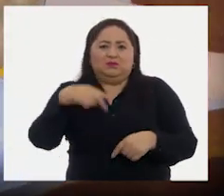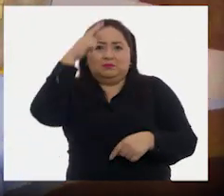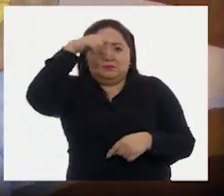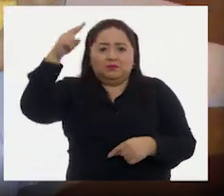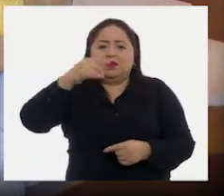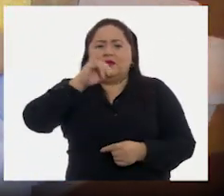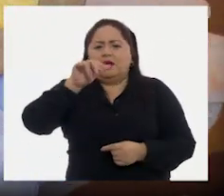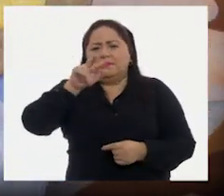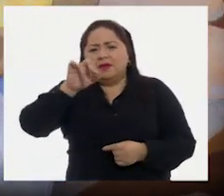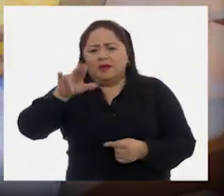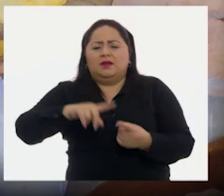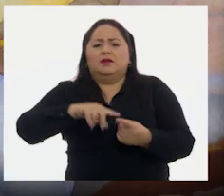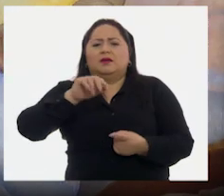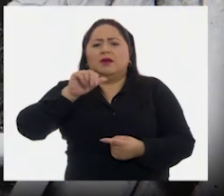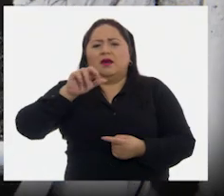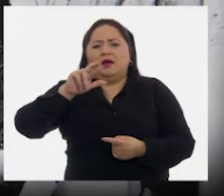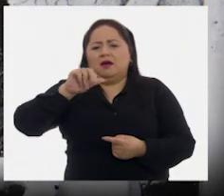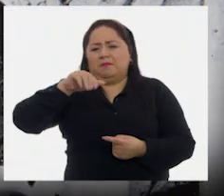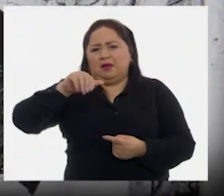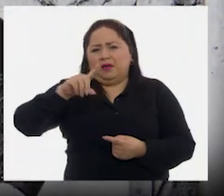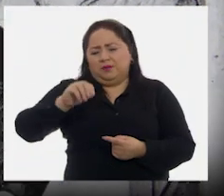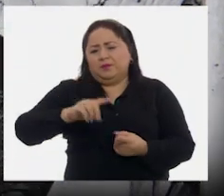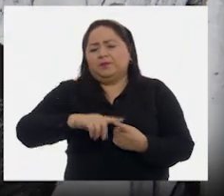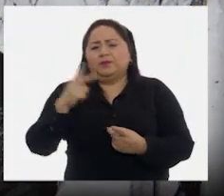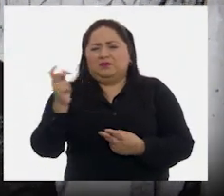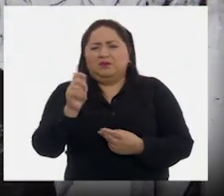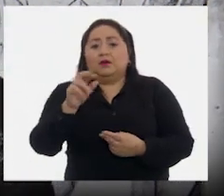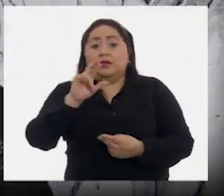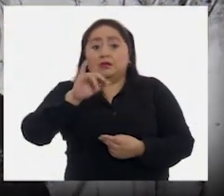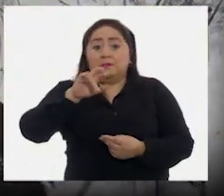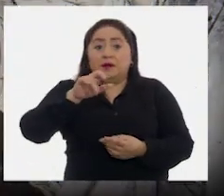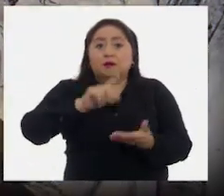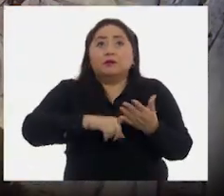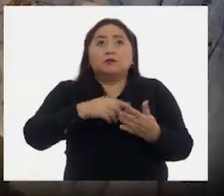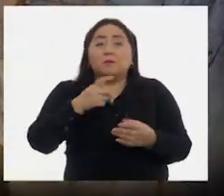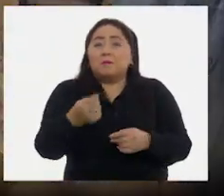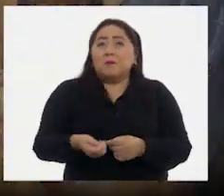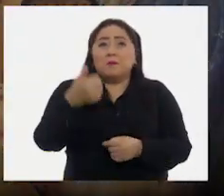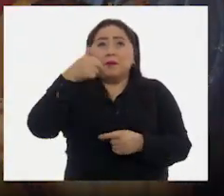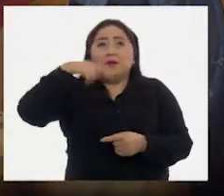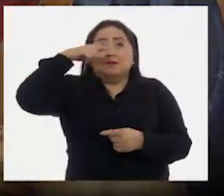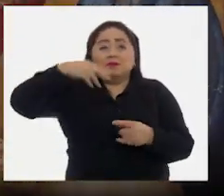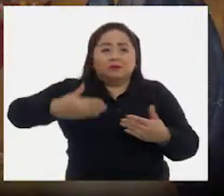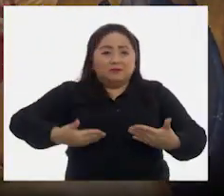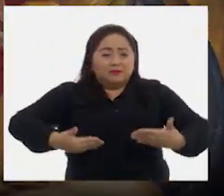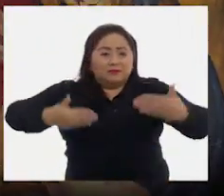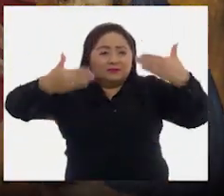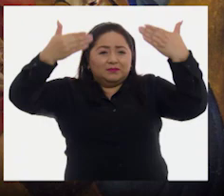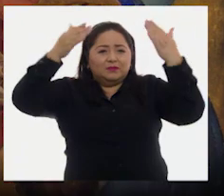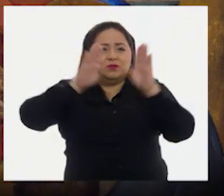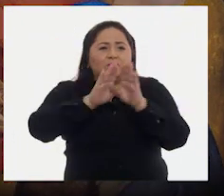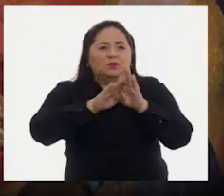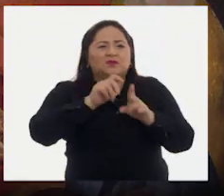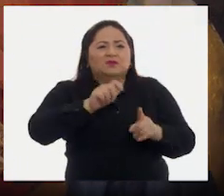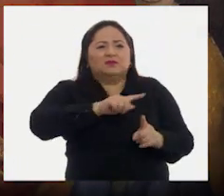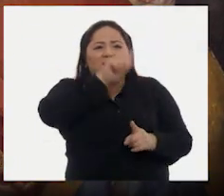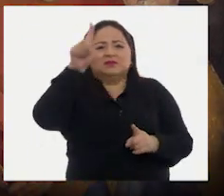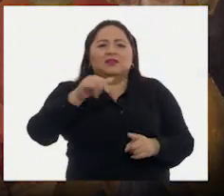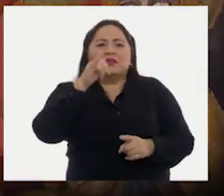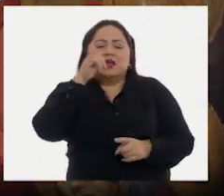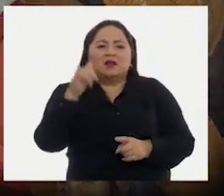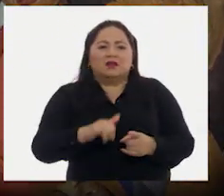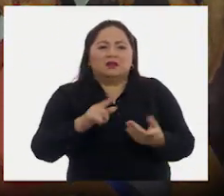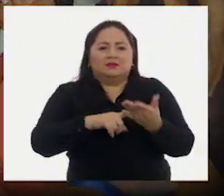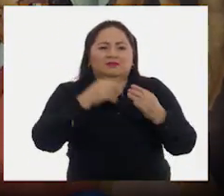Javier Guerrero y Amado de la Cueva, Rivera plasmó en su primer mural una alegoría con influencias italianas